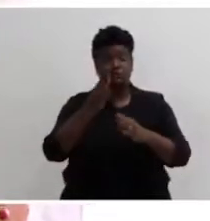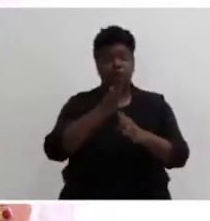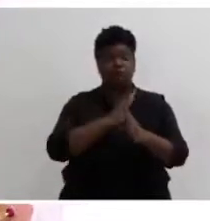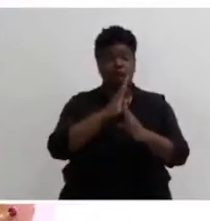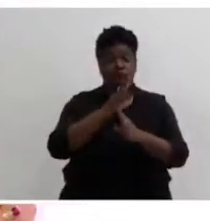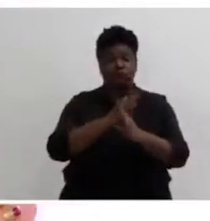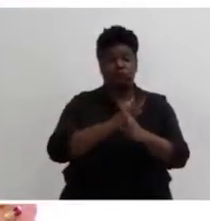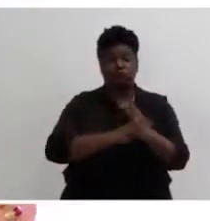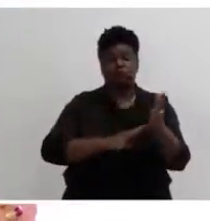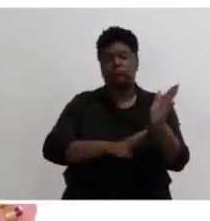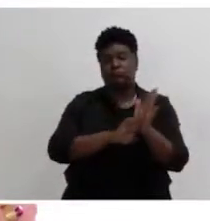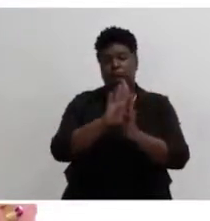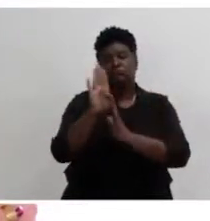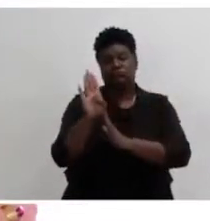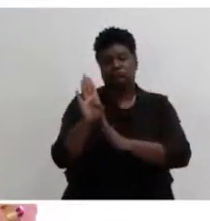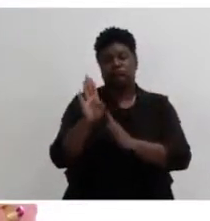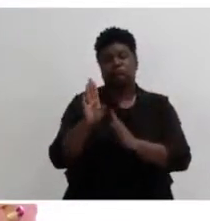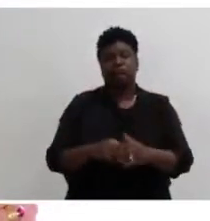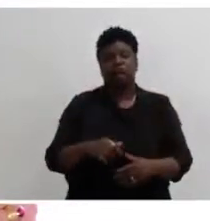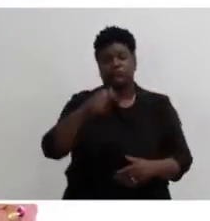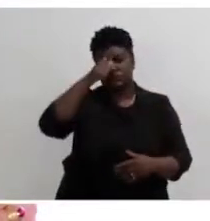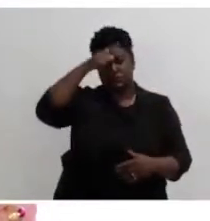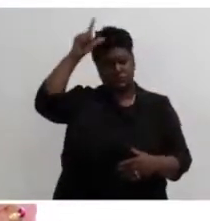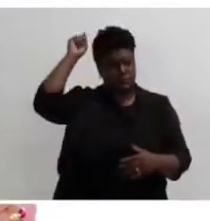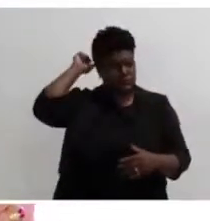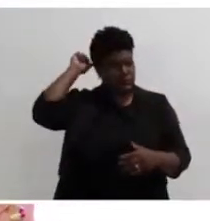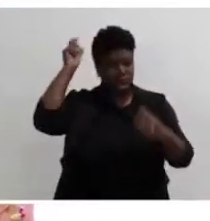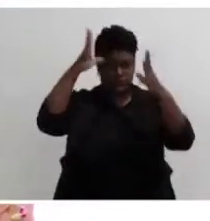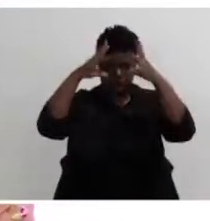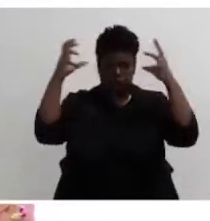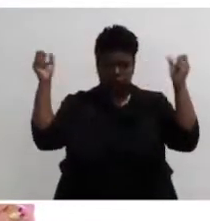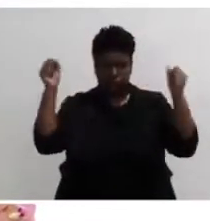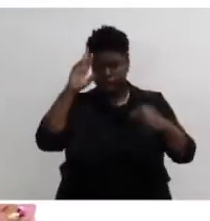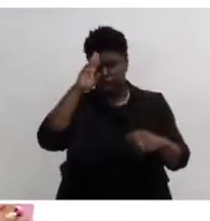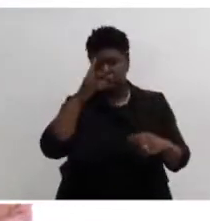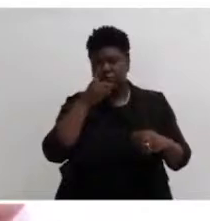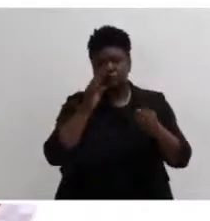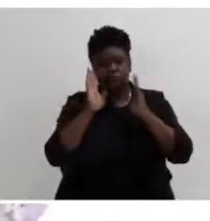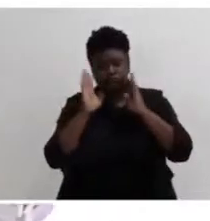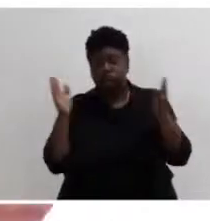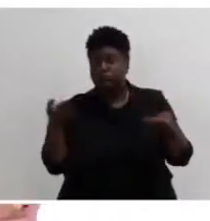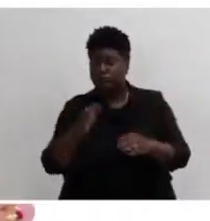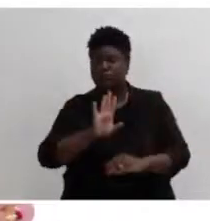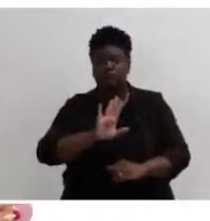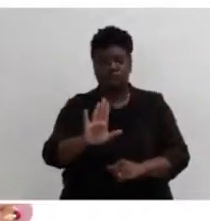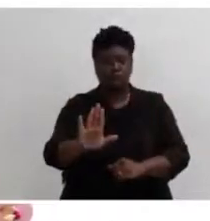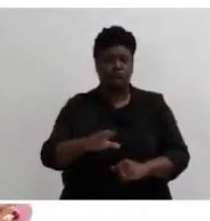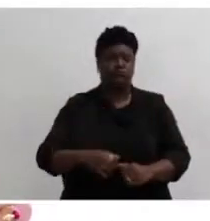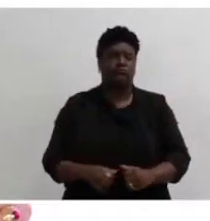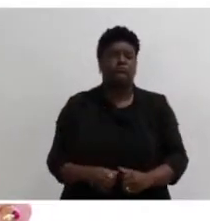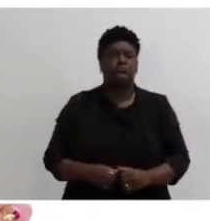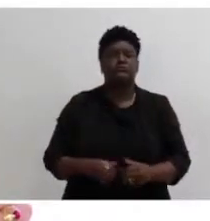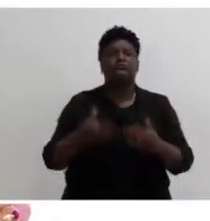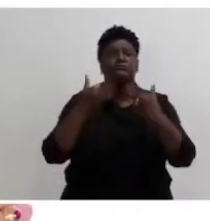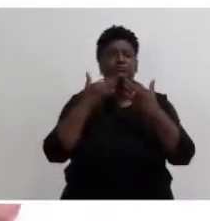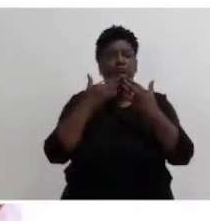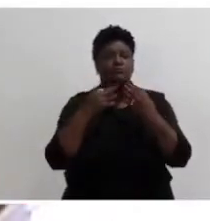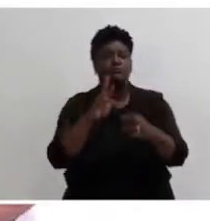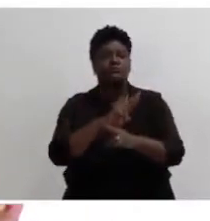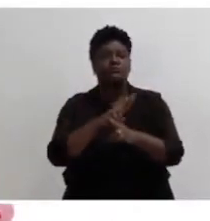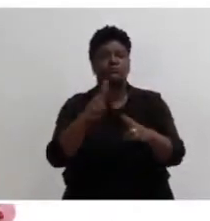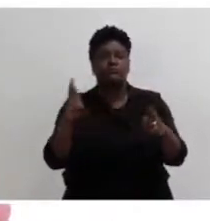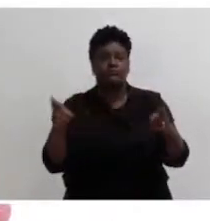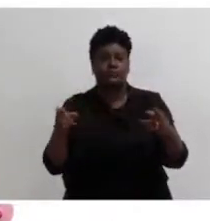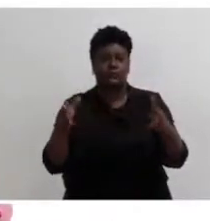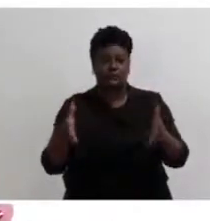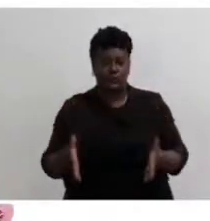señor presidente de la República, Luis Abinader. Agradecemos sinceramente la presencia de varios rectores, así como representantes de